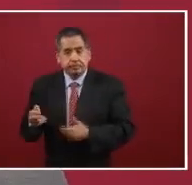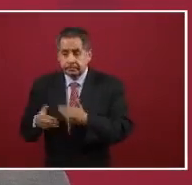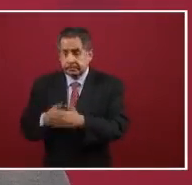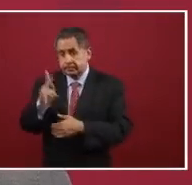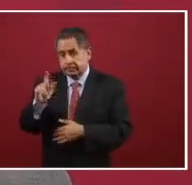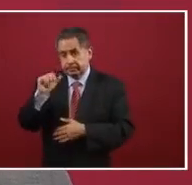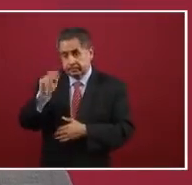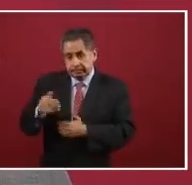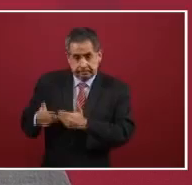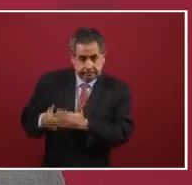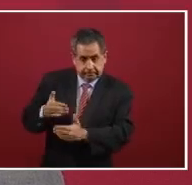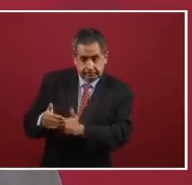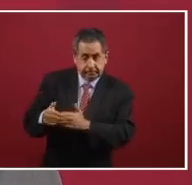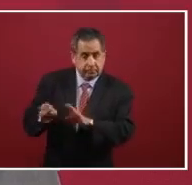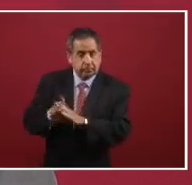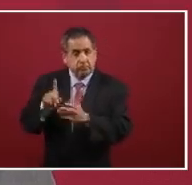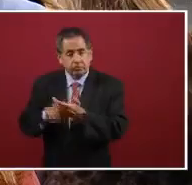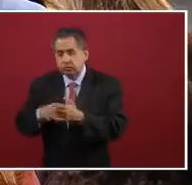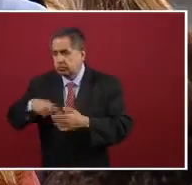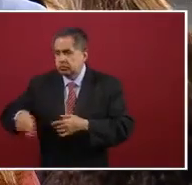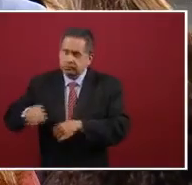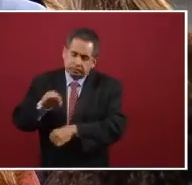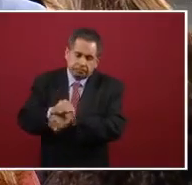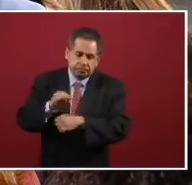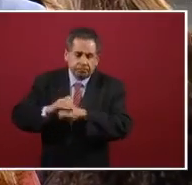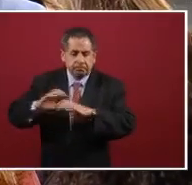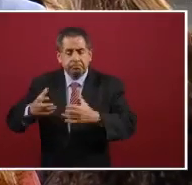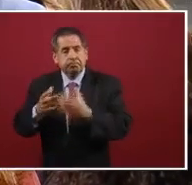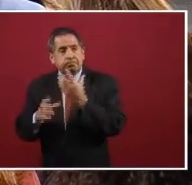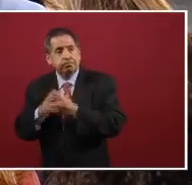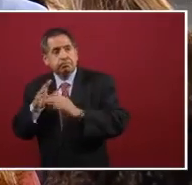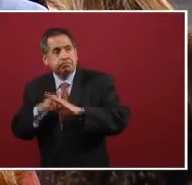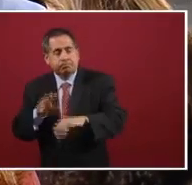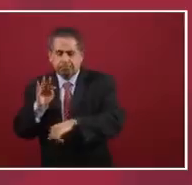plan y que estemos protegiendo a los migrantes,